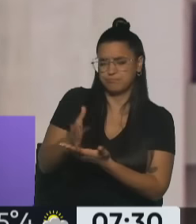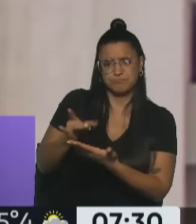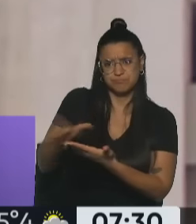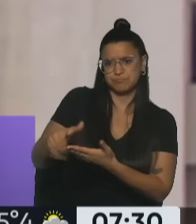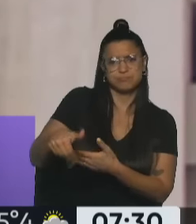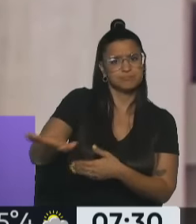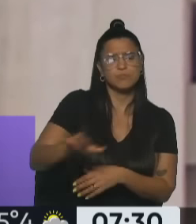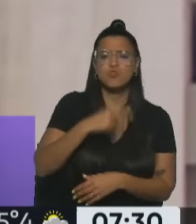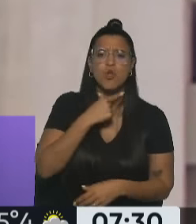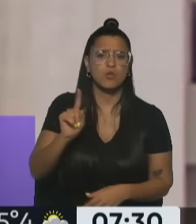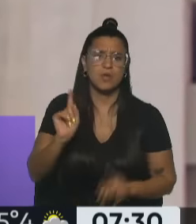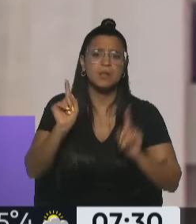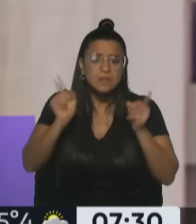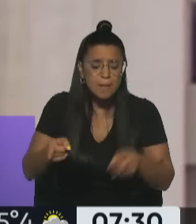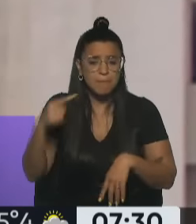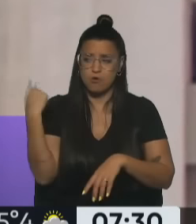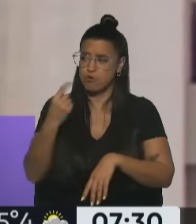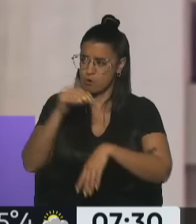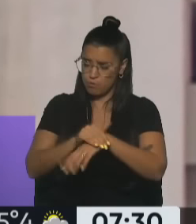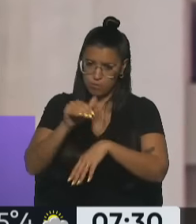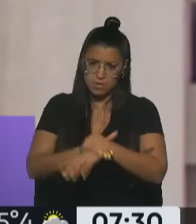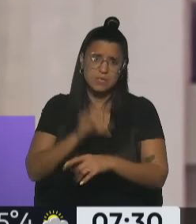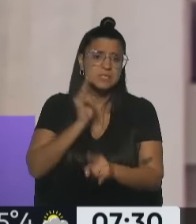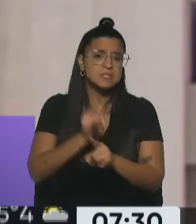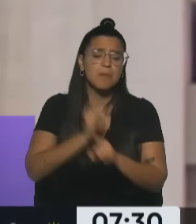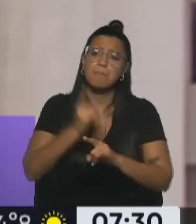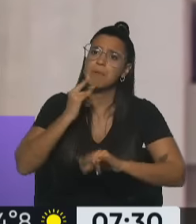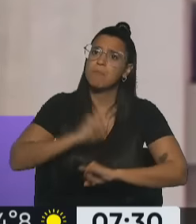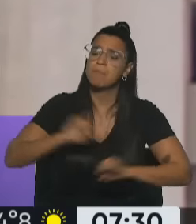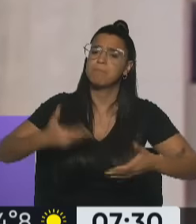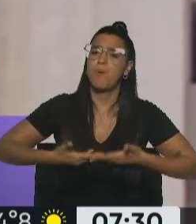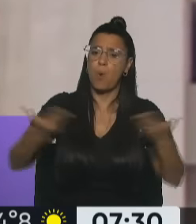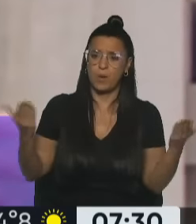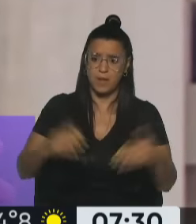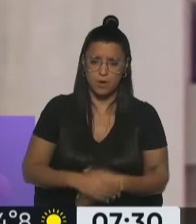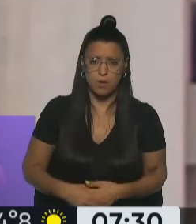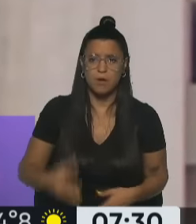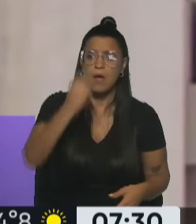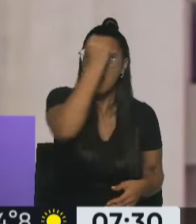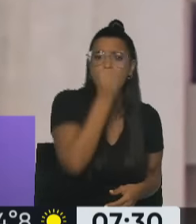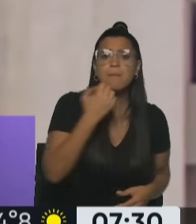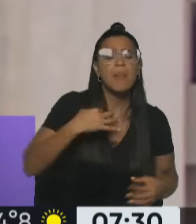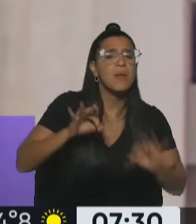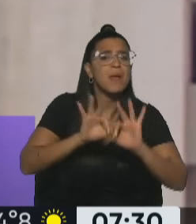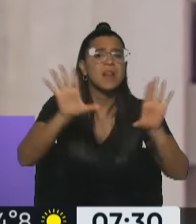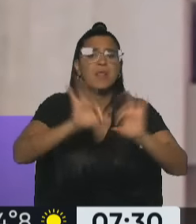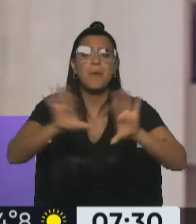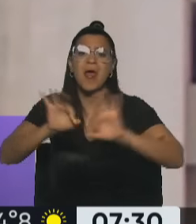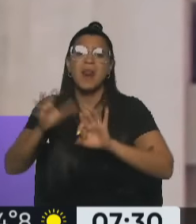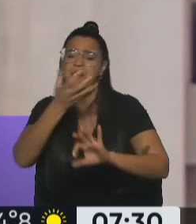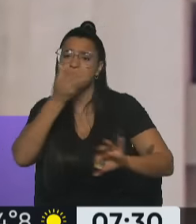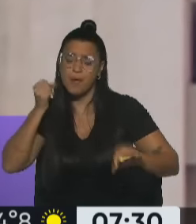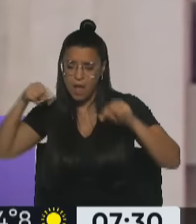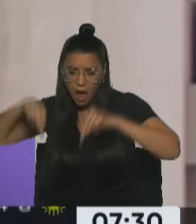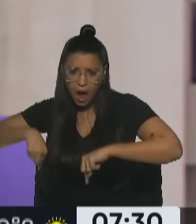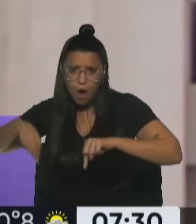repulsa. También con nuestro compromiso, lo hemos hecho siempre público, de que Hamás tiene que liberar a todos los rehenes que ahora mismo